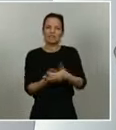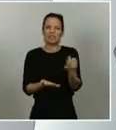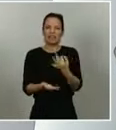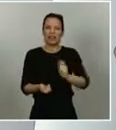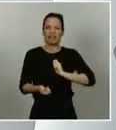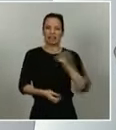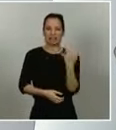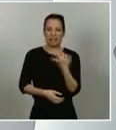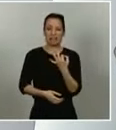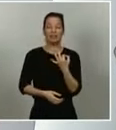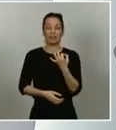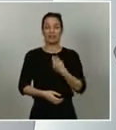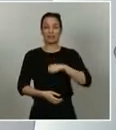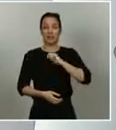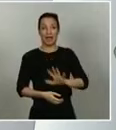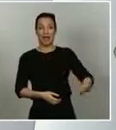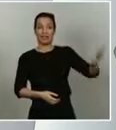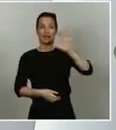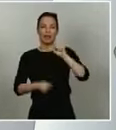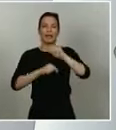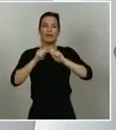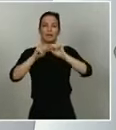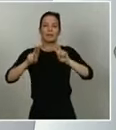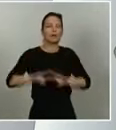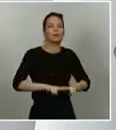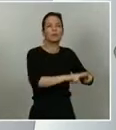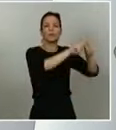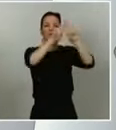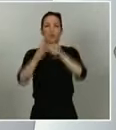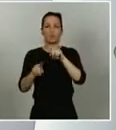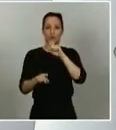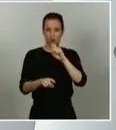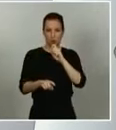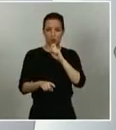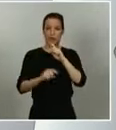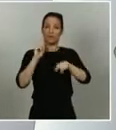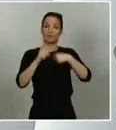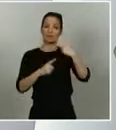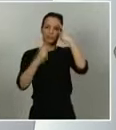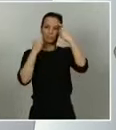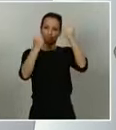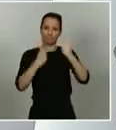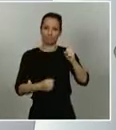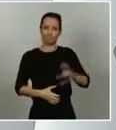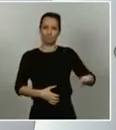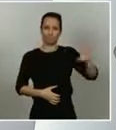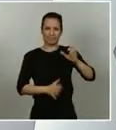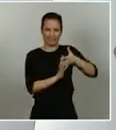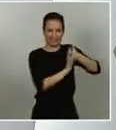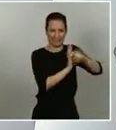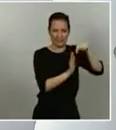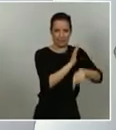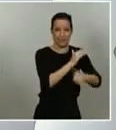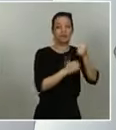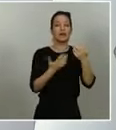en nuestro país. Luego desarrollarán los científicos, los expertos, estas afirmaciones, pero nos aporta, y digo, una radiografía